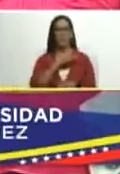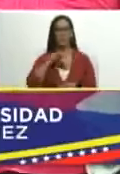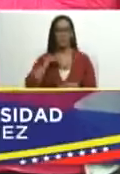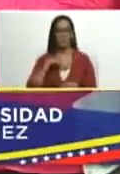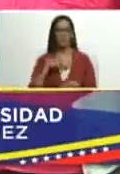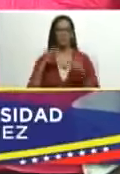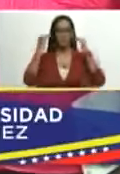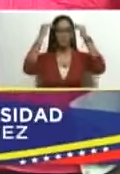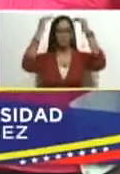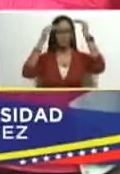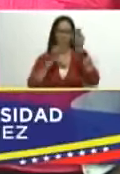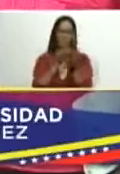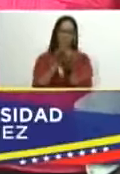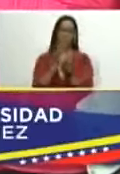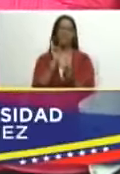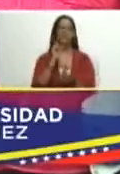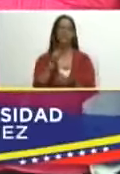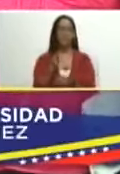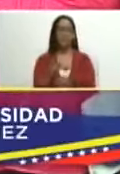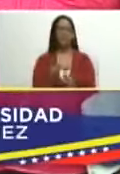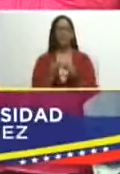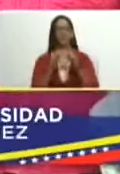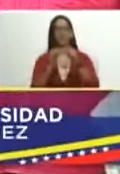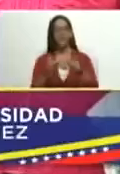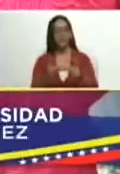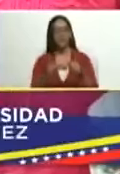comandante eterno y que usted la llevó